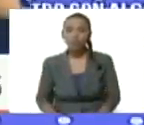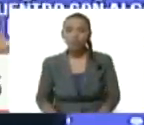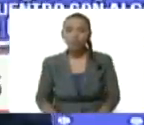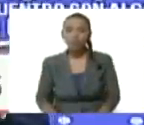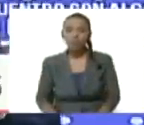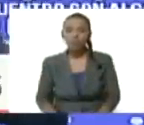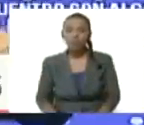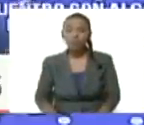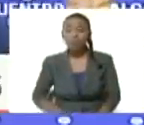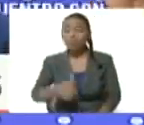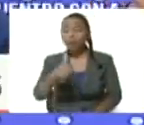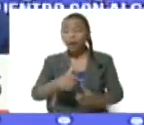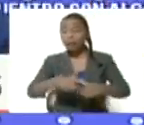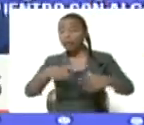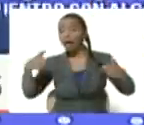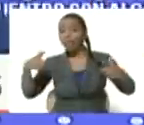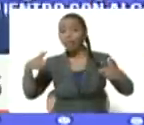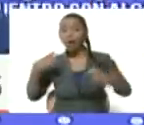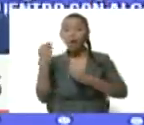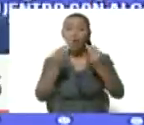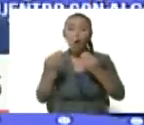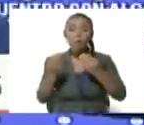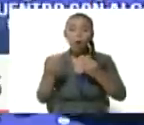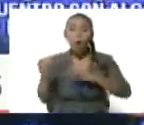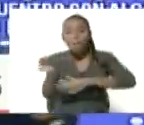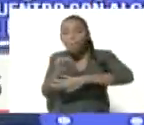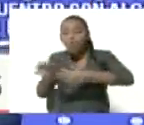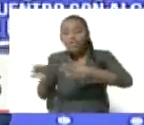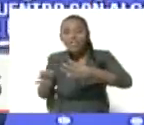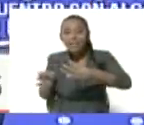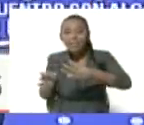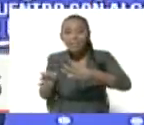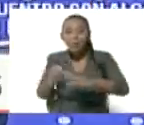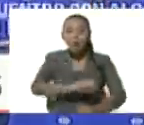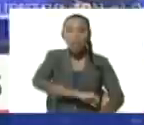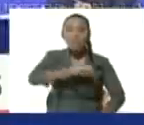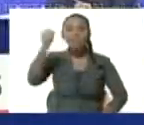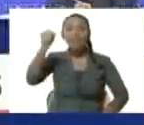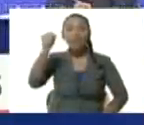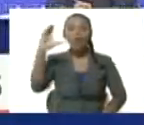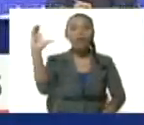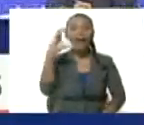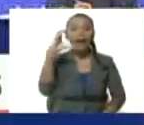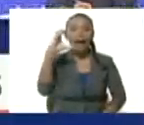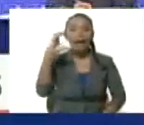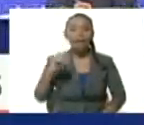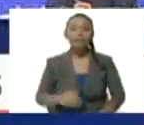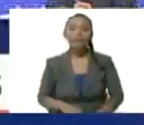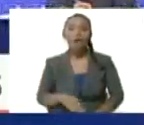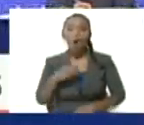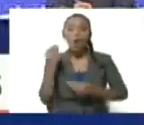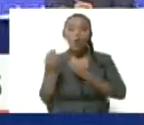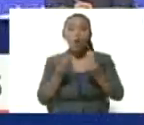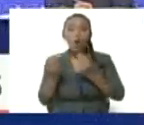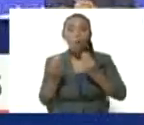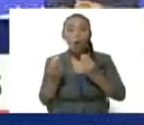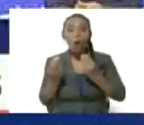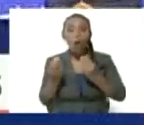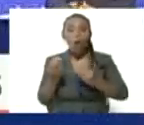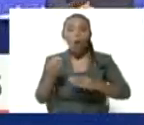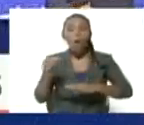gigantescos, como el municipio Libertador de la capital Caracas, como el municipio